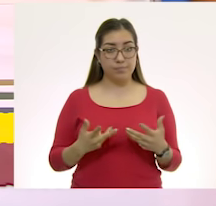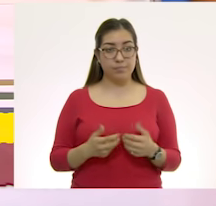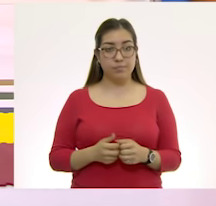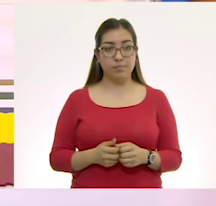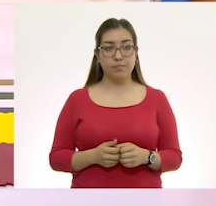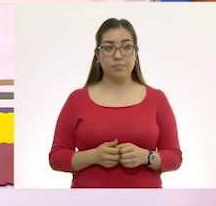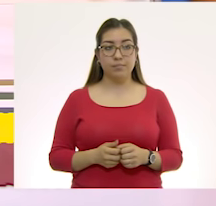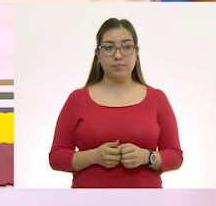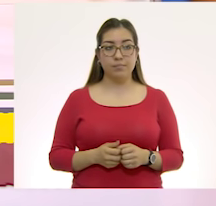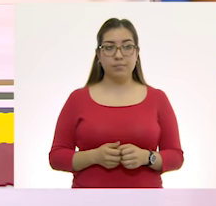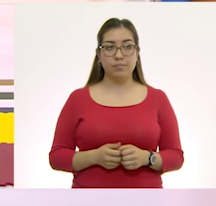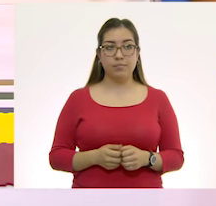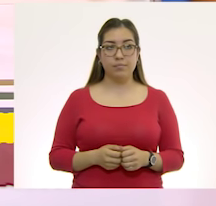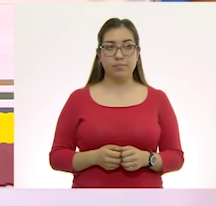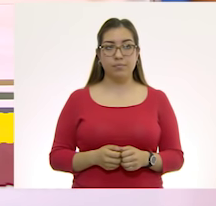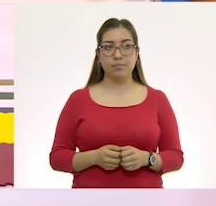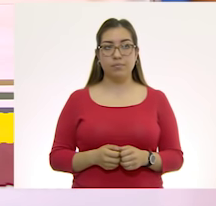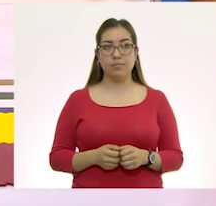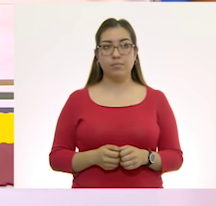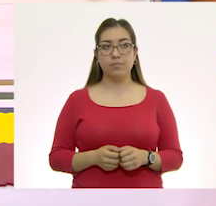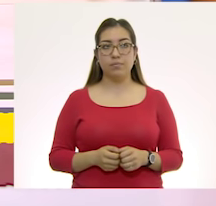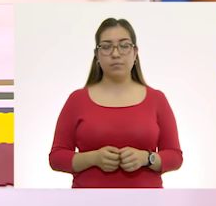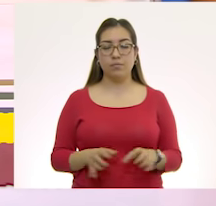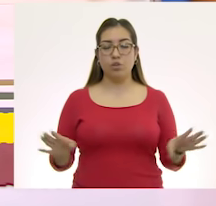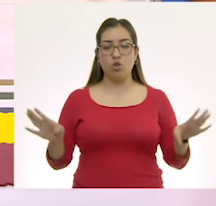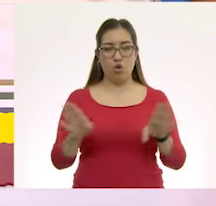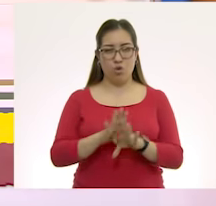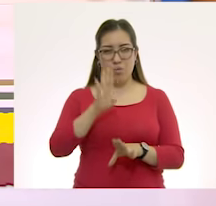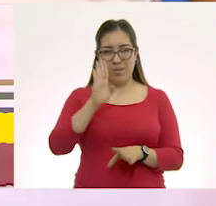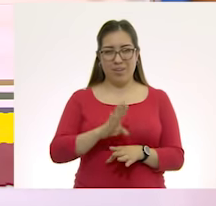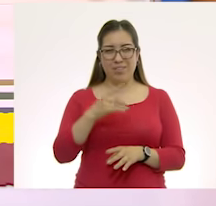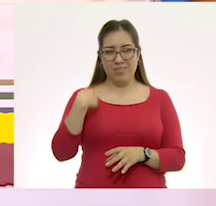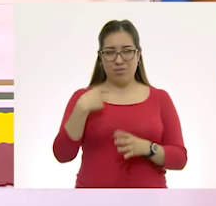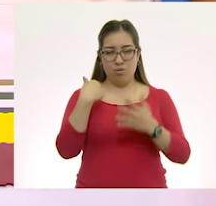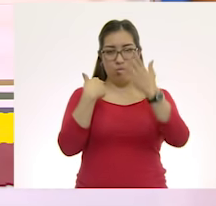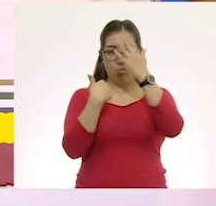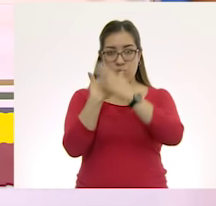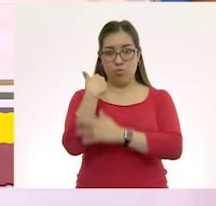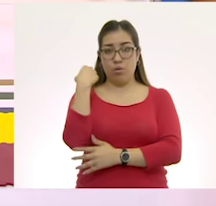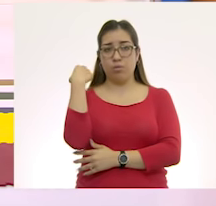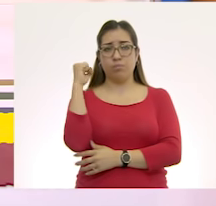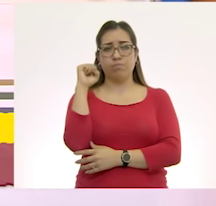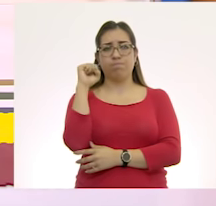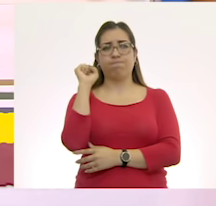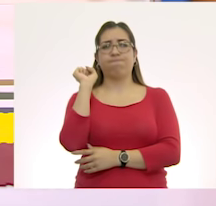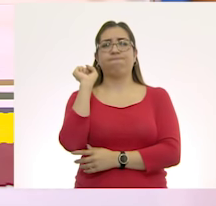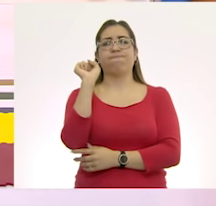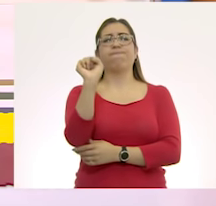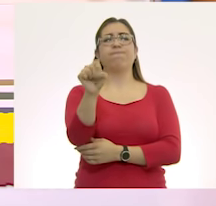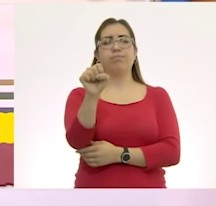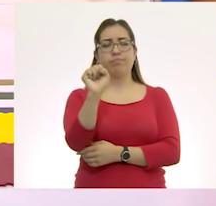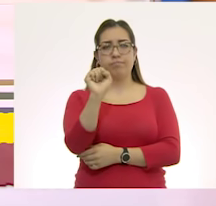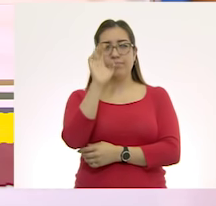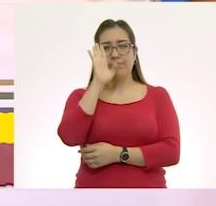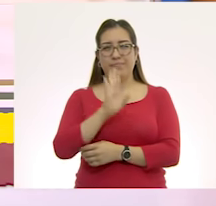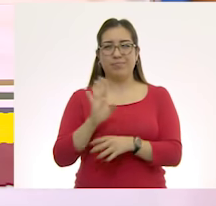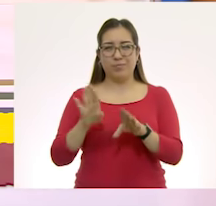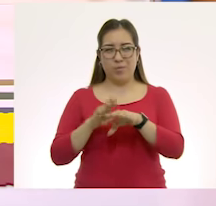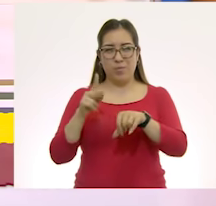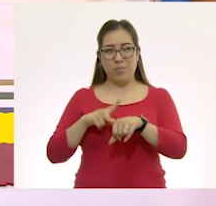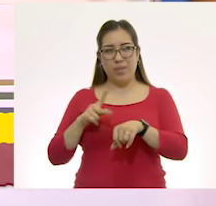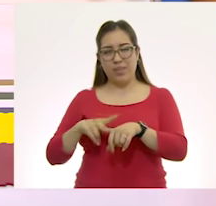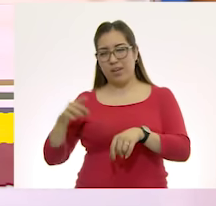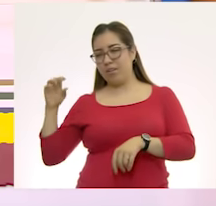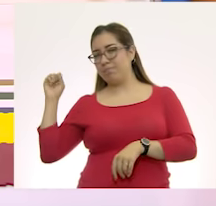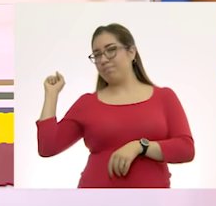llamamos latigueo. Latigueo es cuando voy a hacer un esfuerzo hacia el frente con los hombros, ajá, como si fuera a aventar una piedra al agua, así de, la